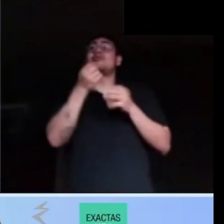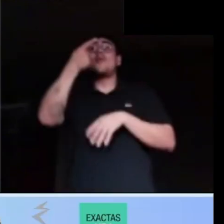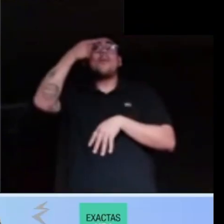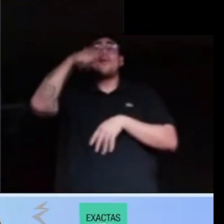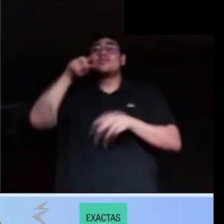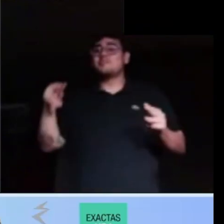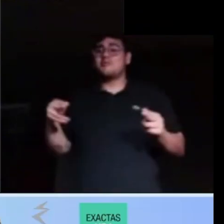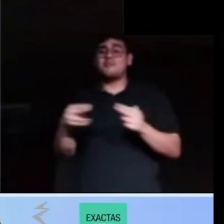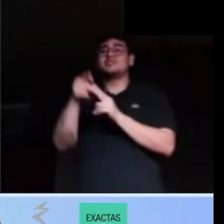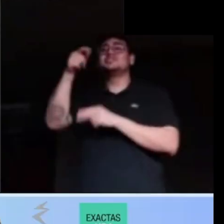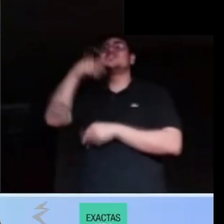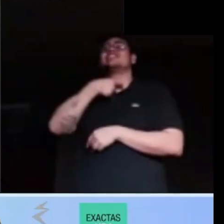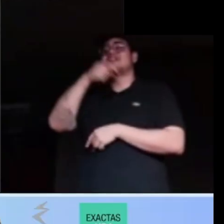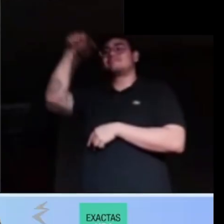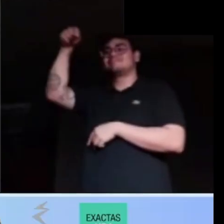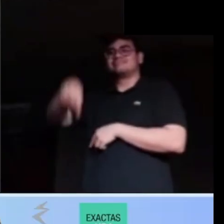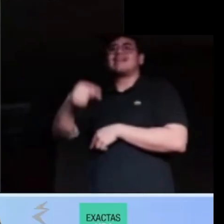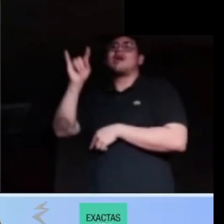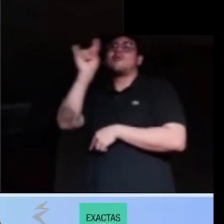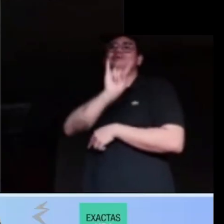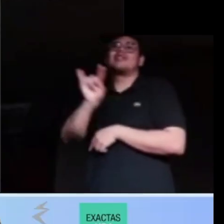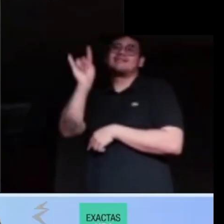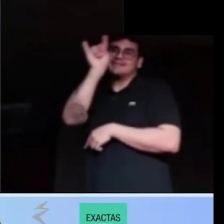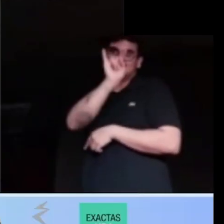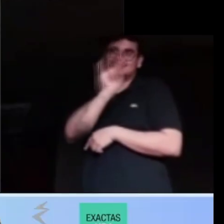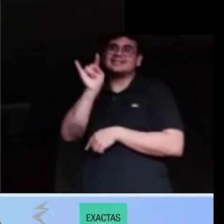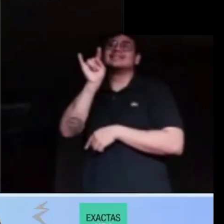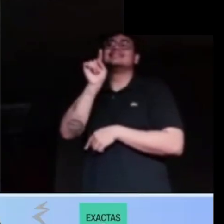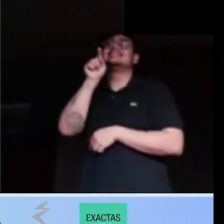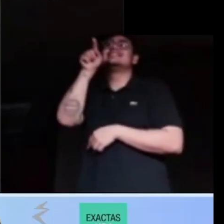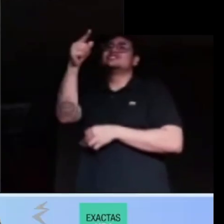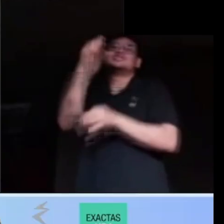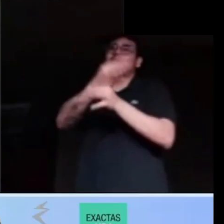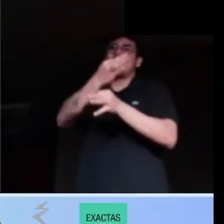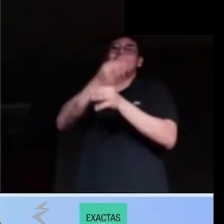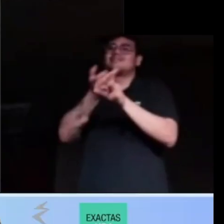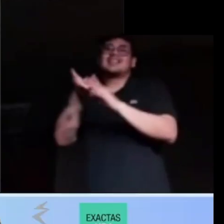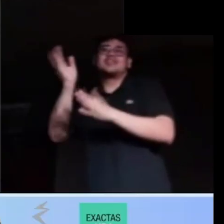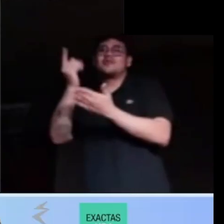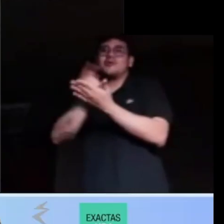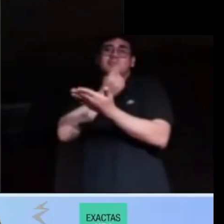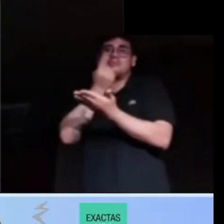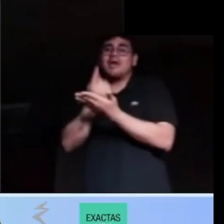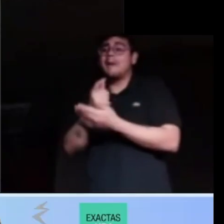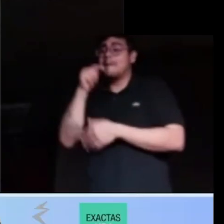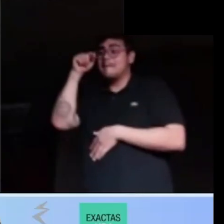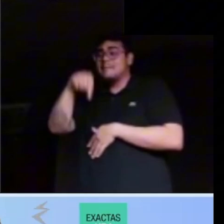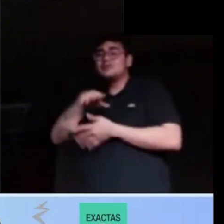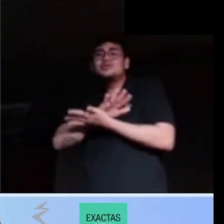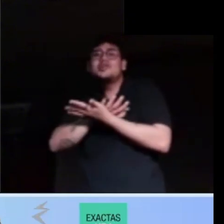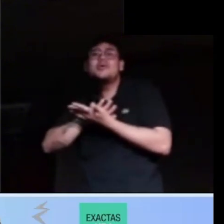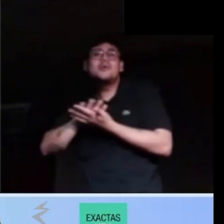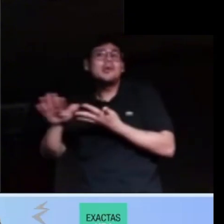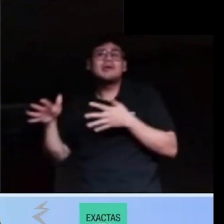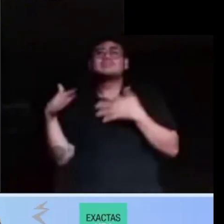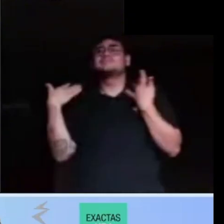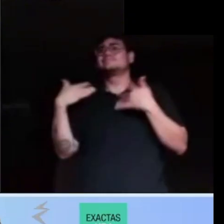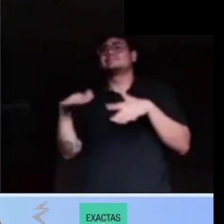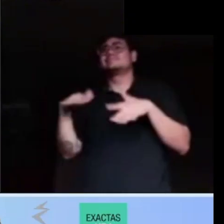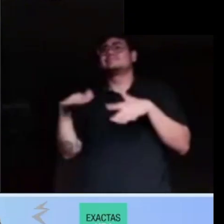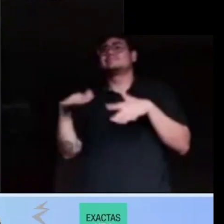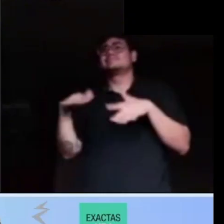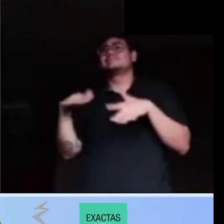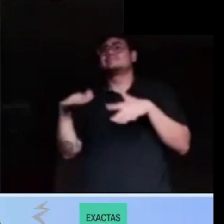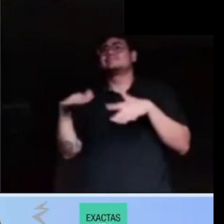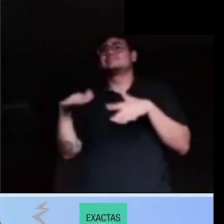les dije, esto es muy nuevo, para los chicos seguro, pero para nosotros también. Incluso contarles un poco el